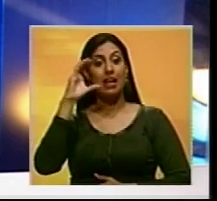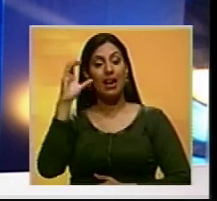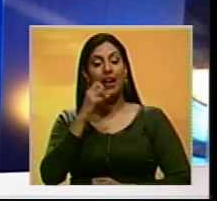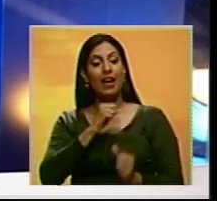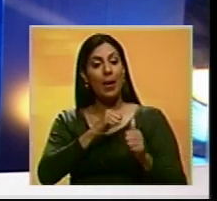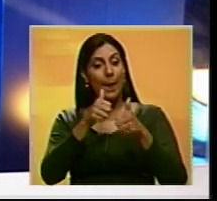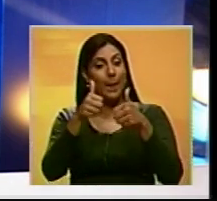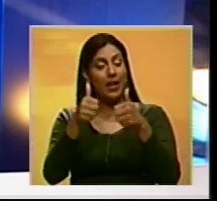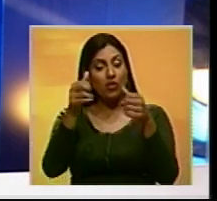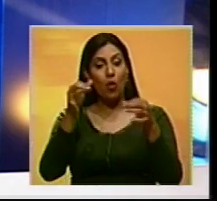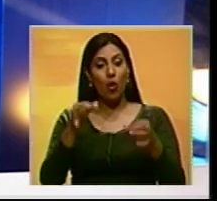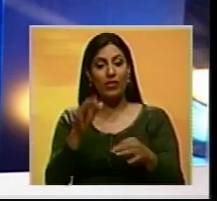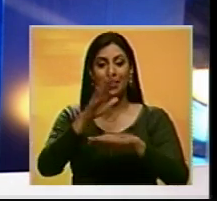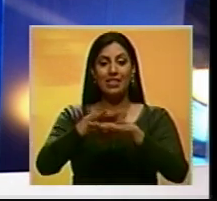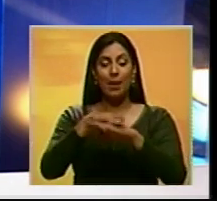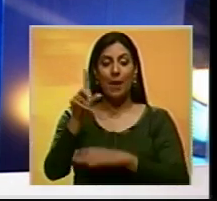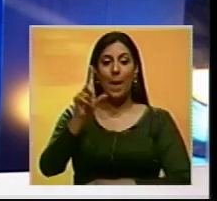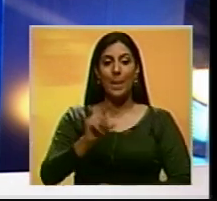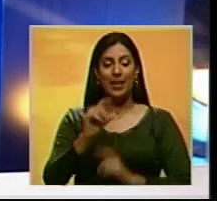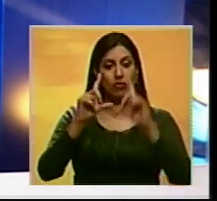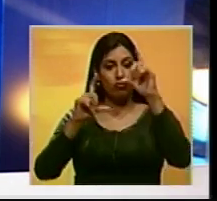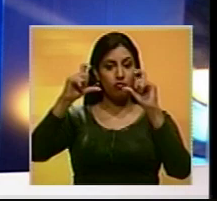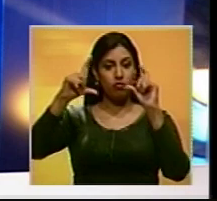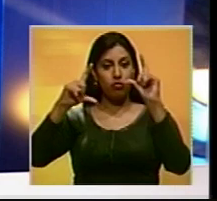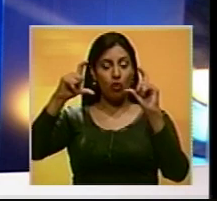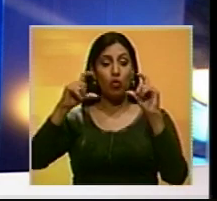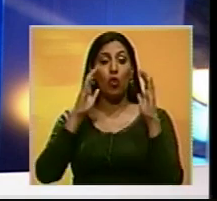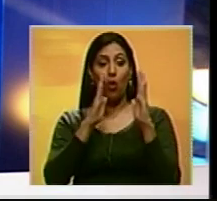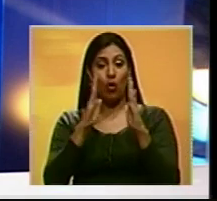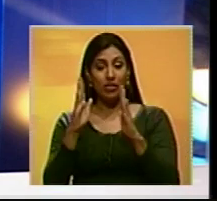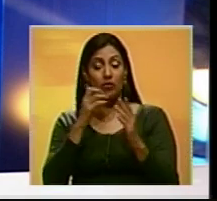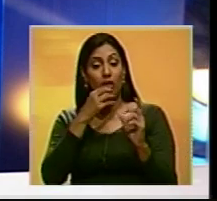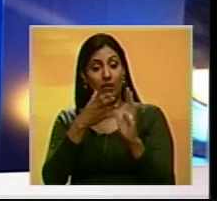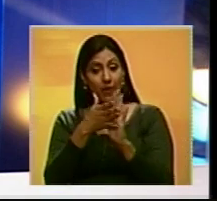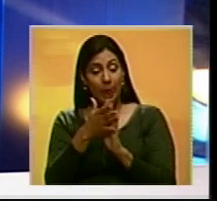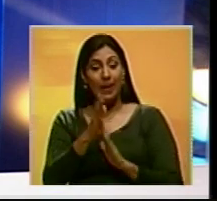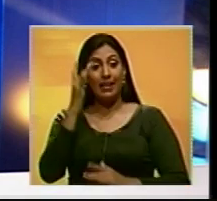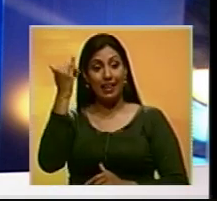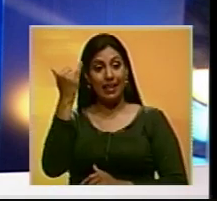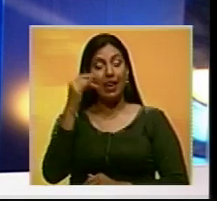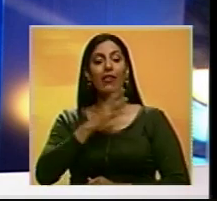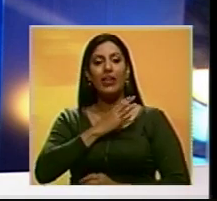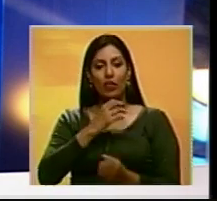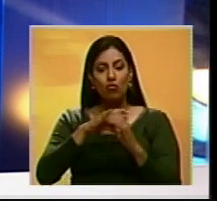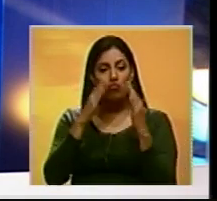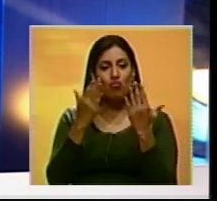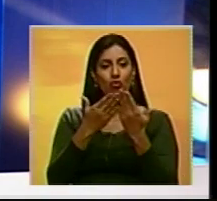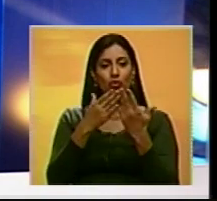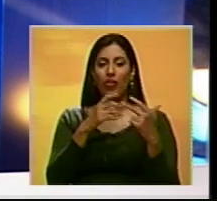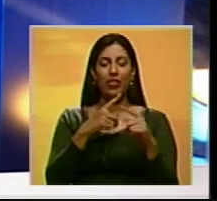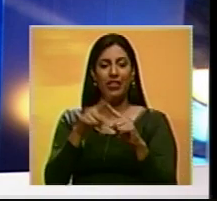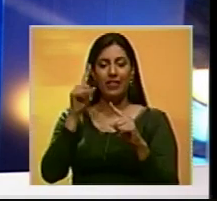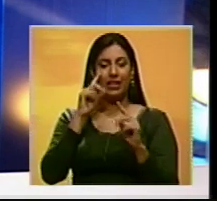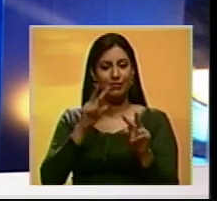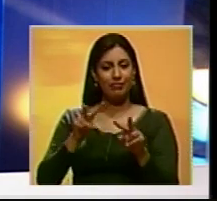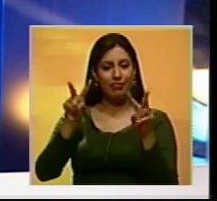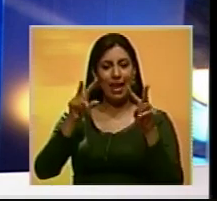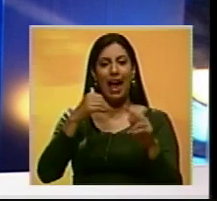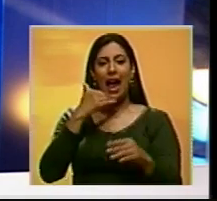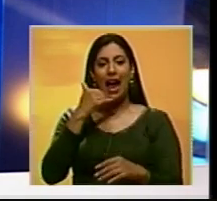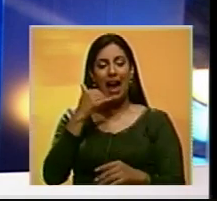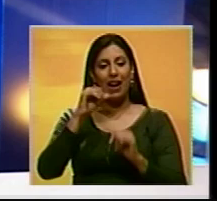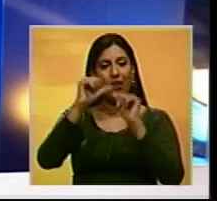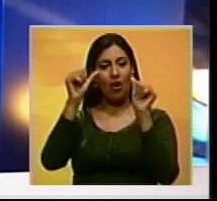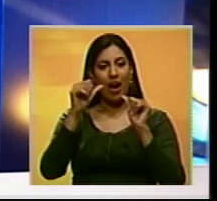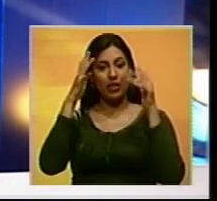se dio inicio oficial al llamado Mes de las Fotos. Organizadores destacaron que esta actividad devela un mundo citadino visto a través del